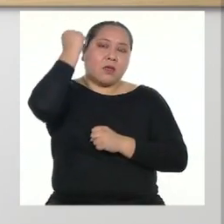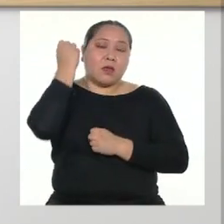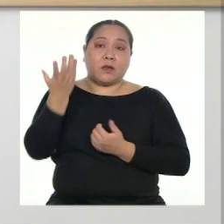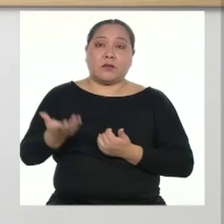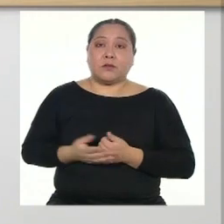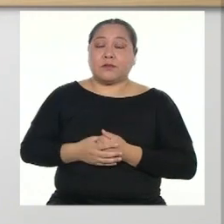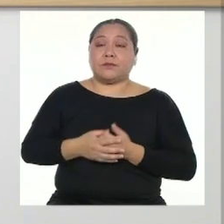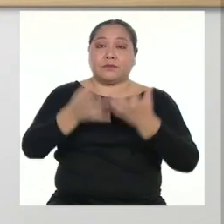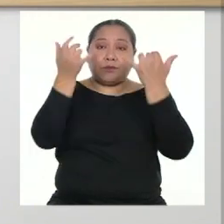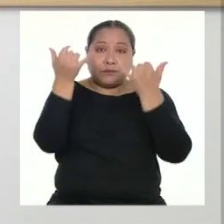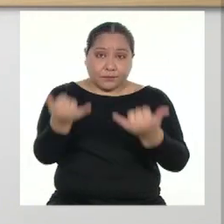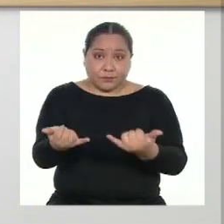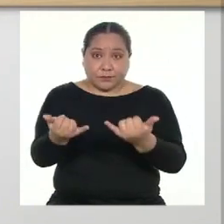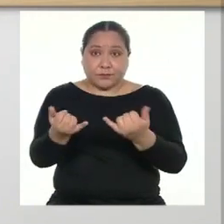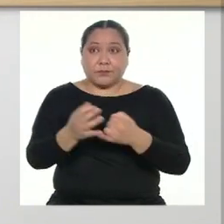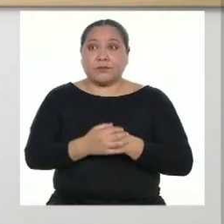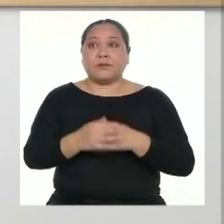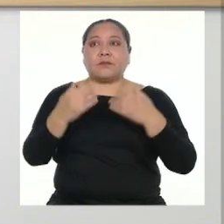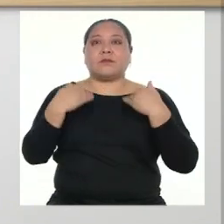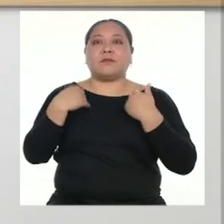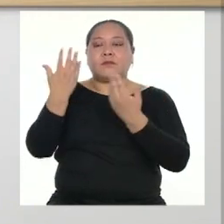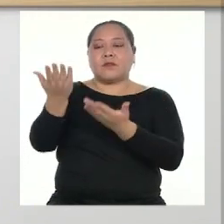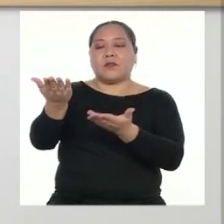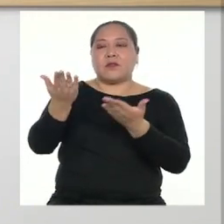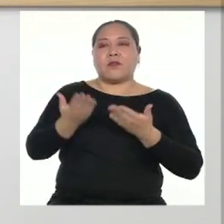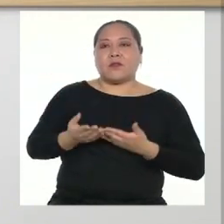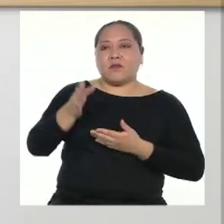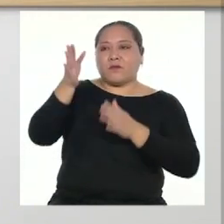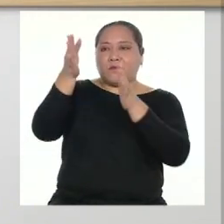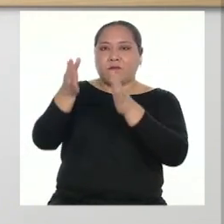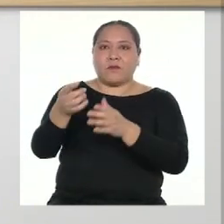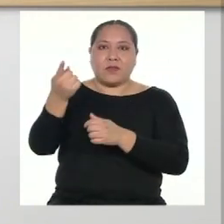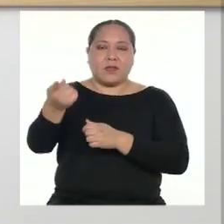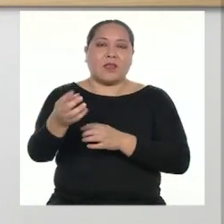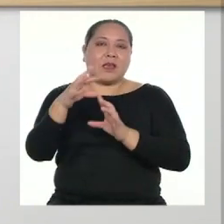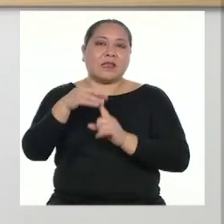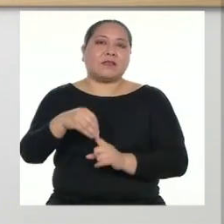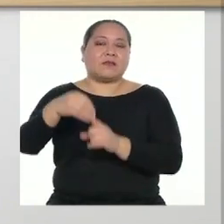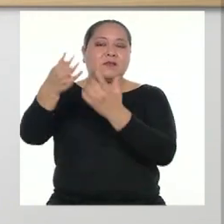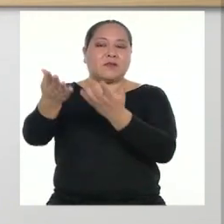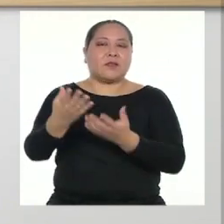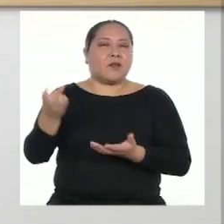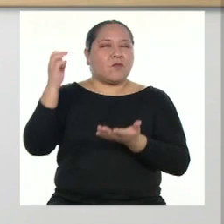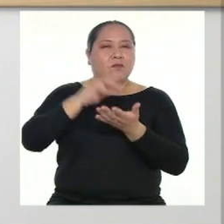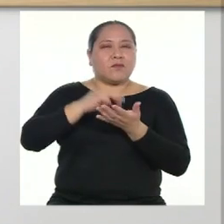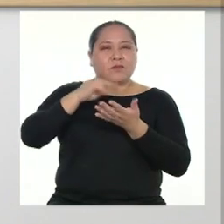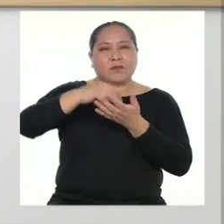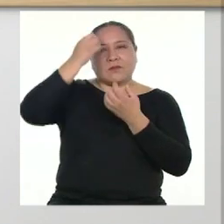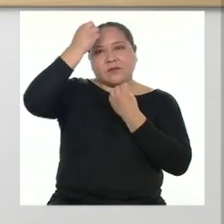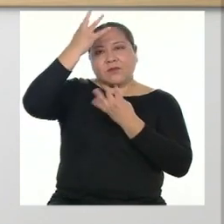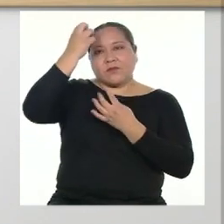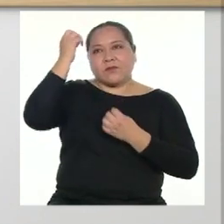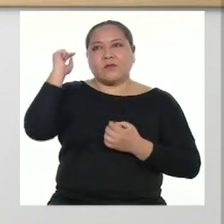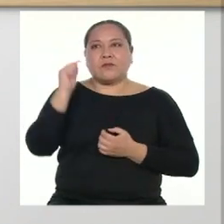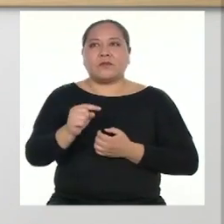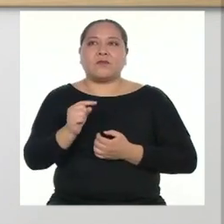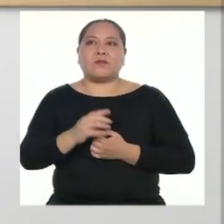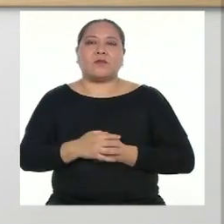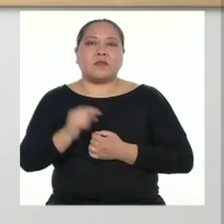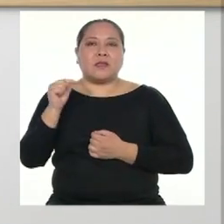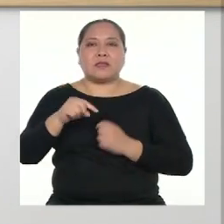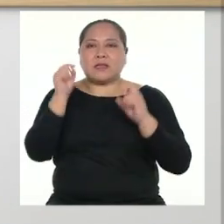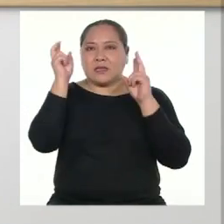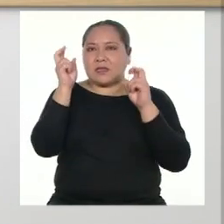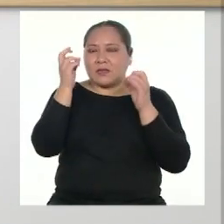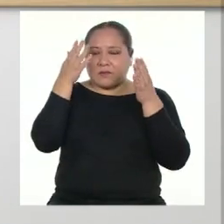hecho, el día de hoy tenemos una invitada muy especial que nos va a dar más información sobre este tema en